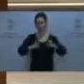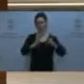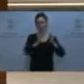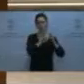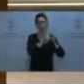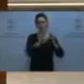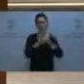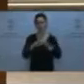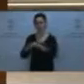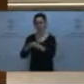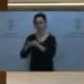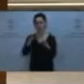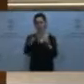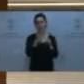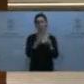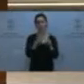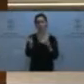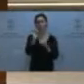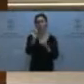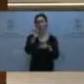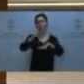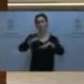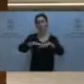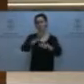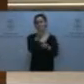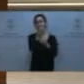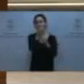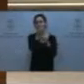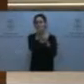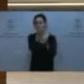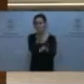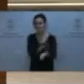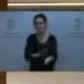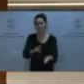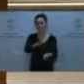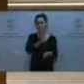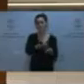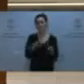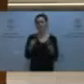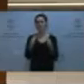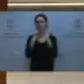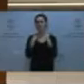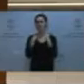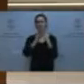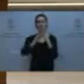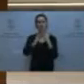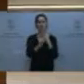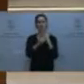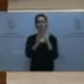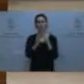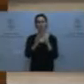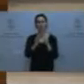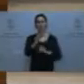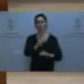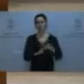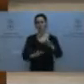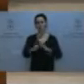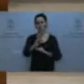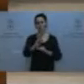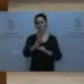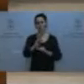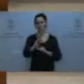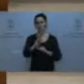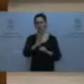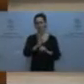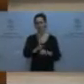parlamentarios, o al menos así se expresó cuando el diputado que interpela promovió su modificación. No lo consiguió,